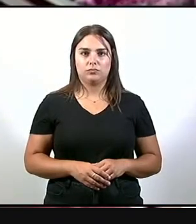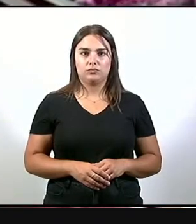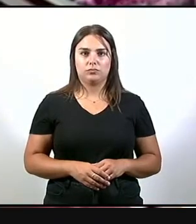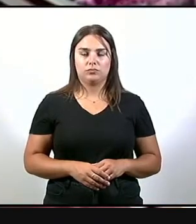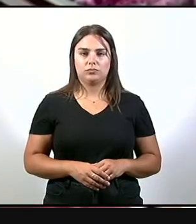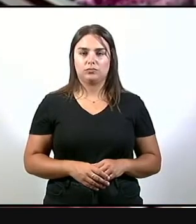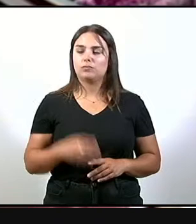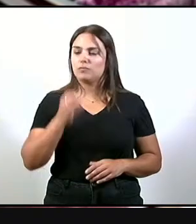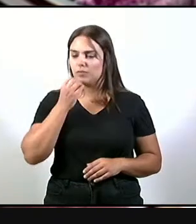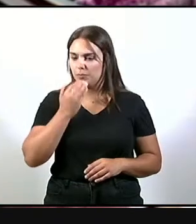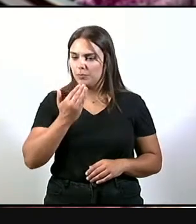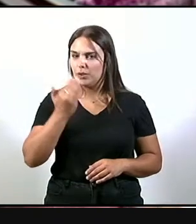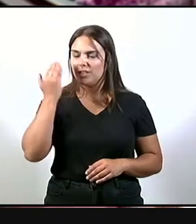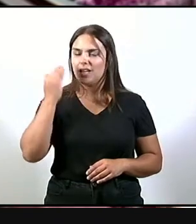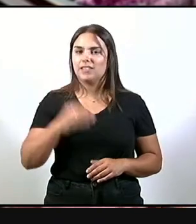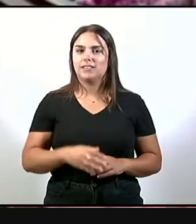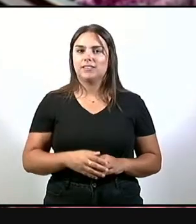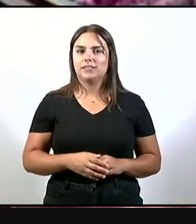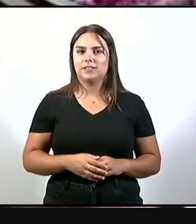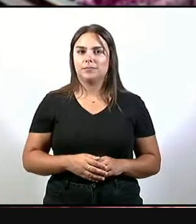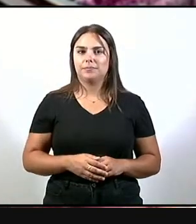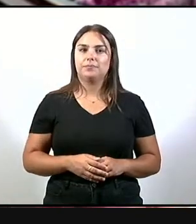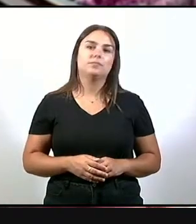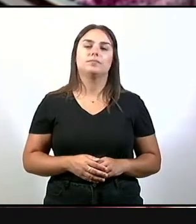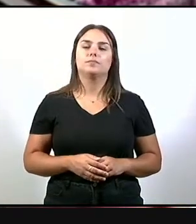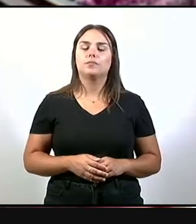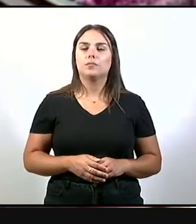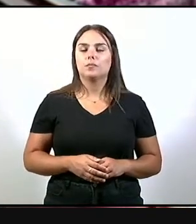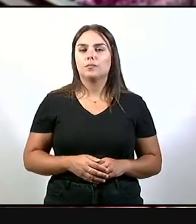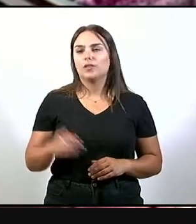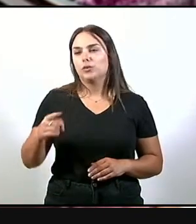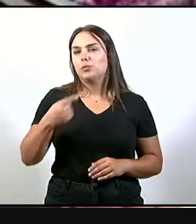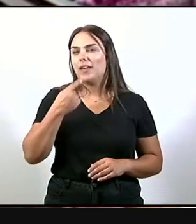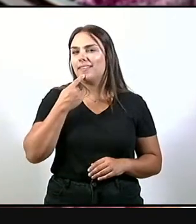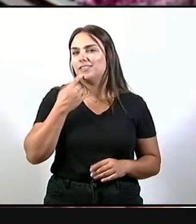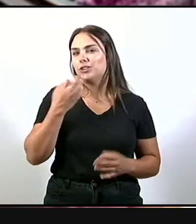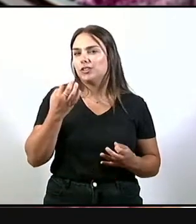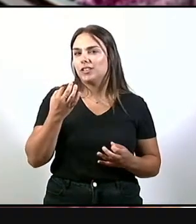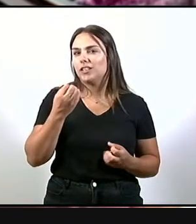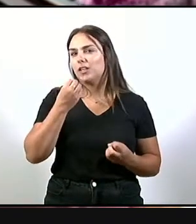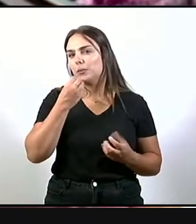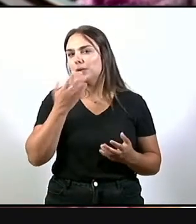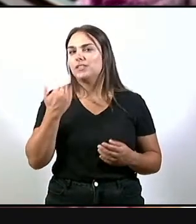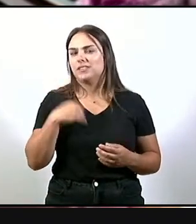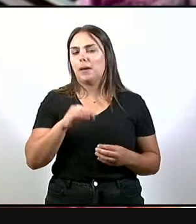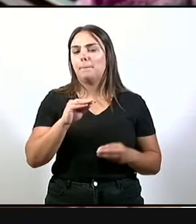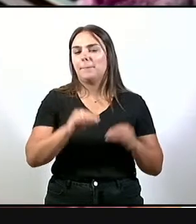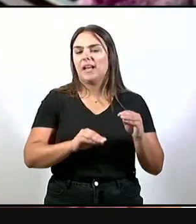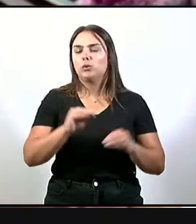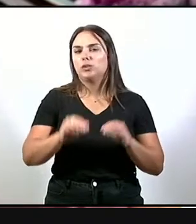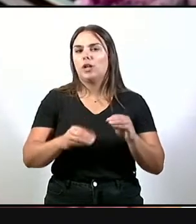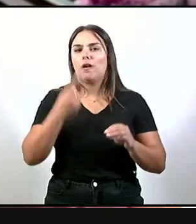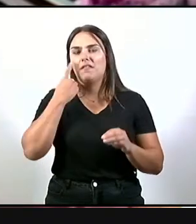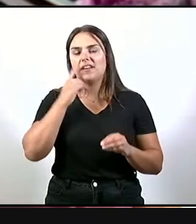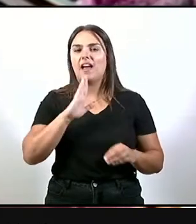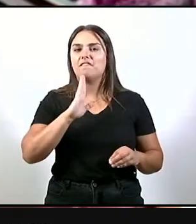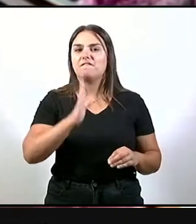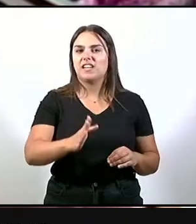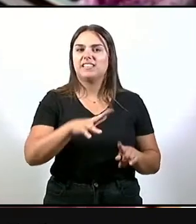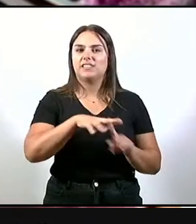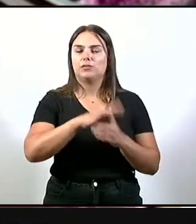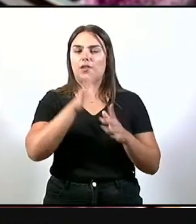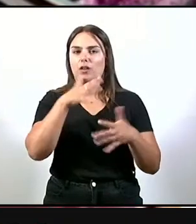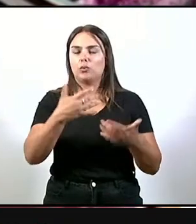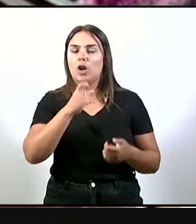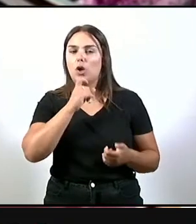Buenos días. Comentar, bueno, que le han preguntado que cómo afectaría la situación actual